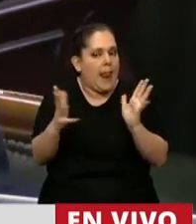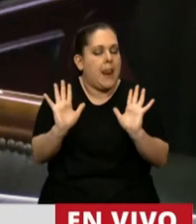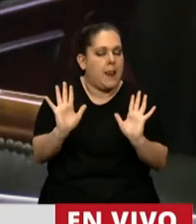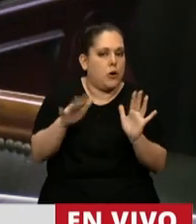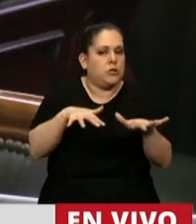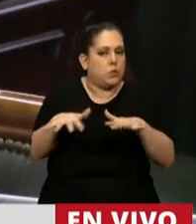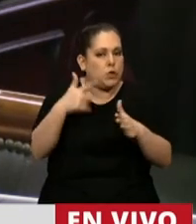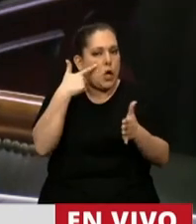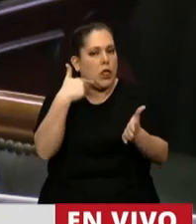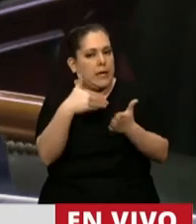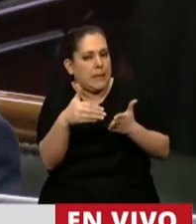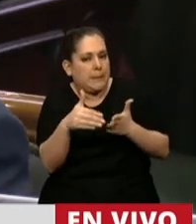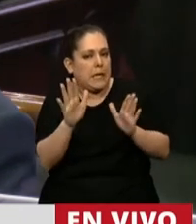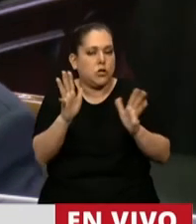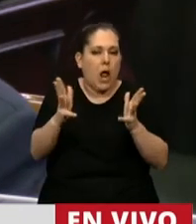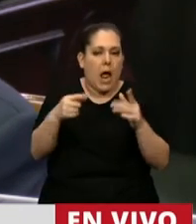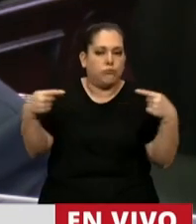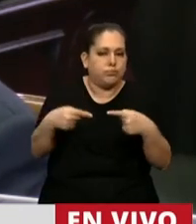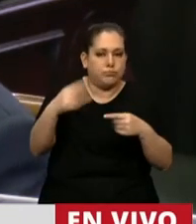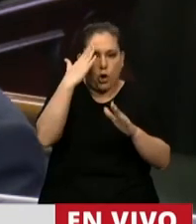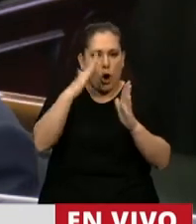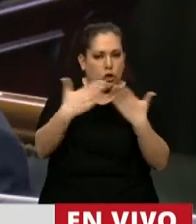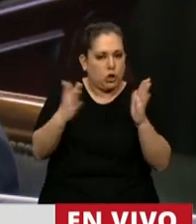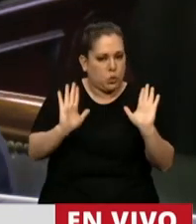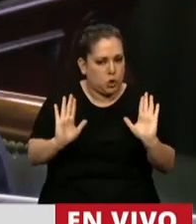esta presunción de inconstitucionalidad.